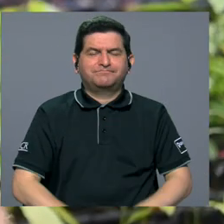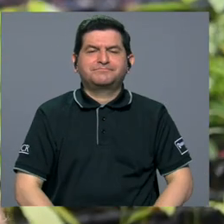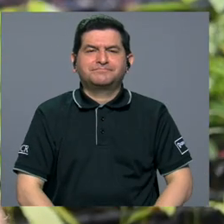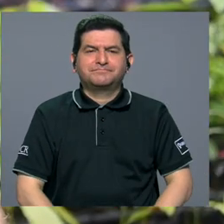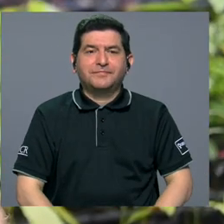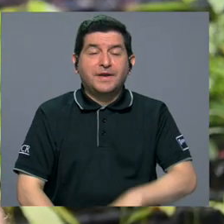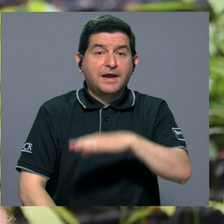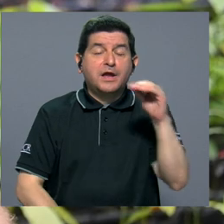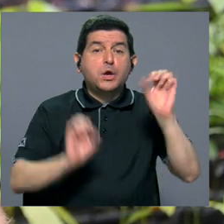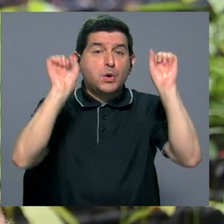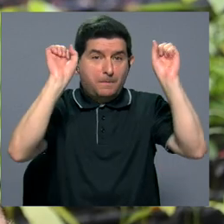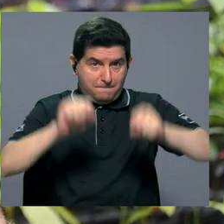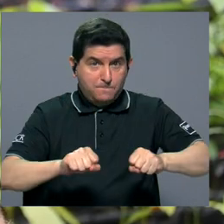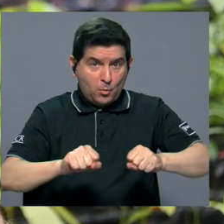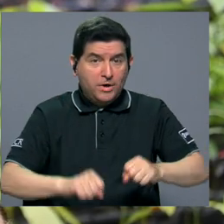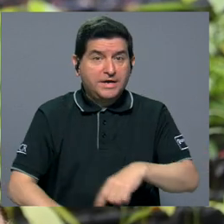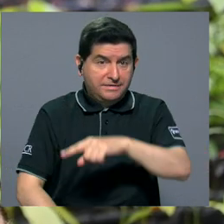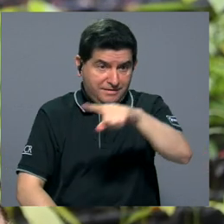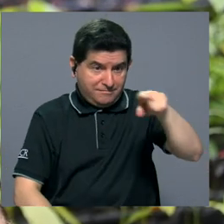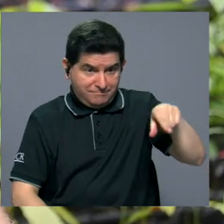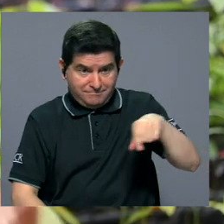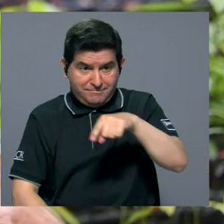árboles y van a lograr